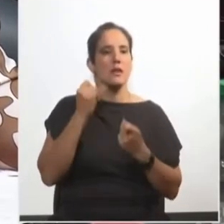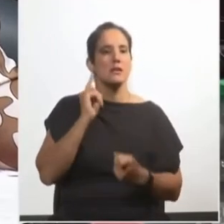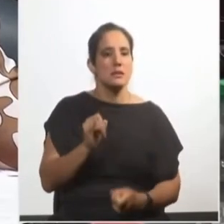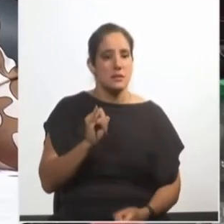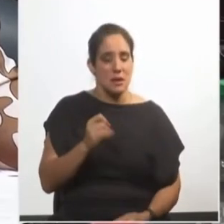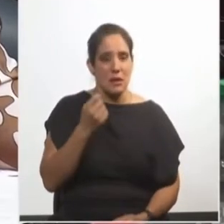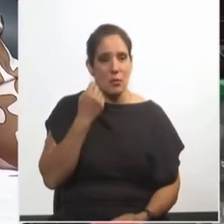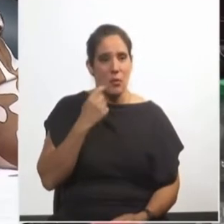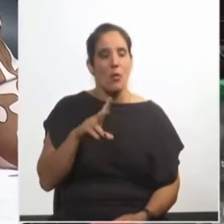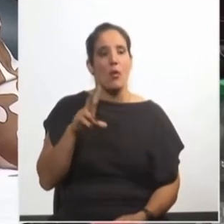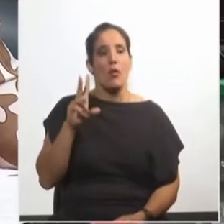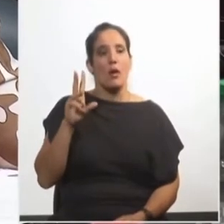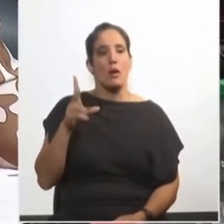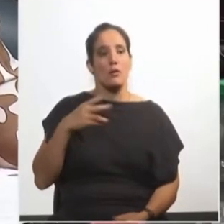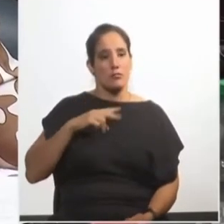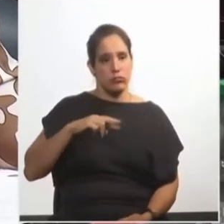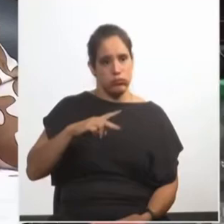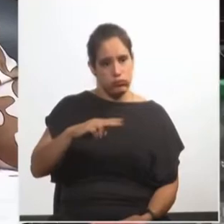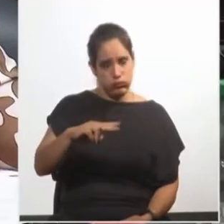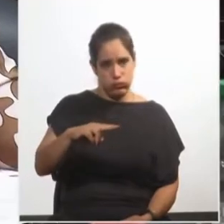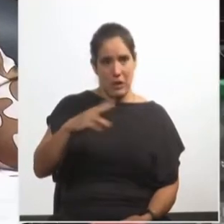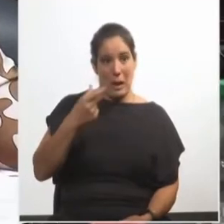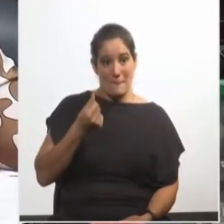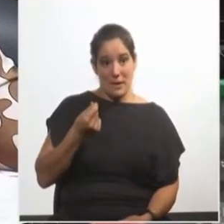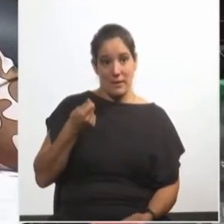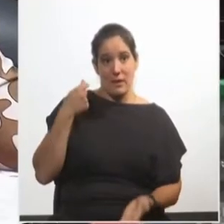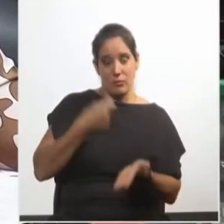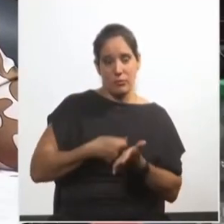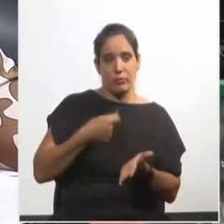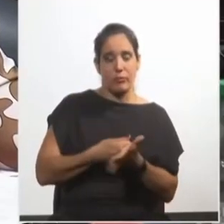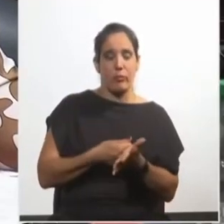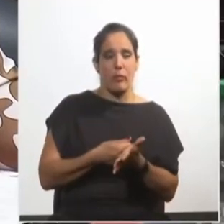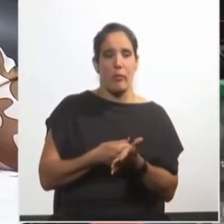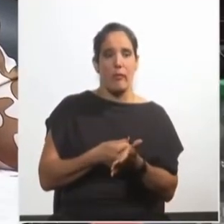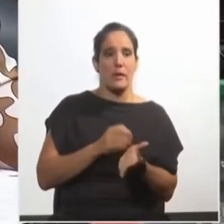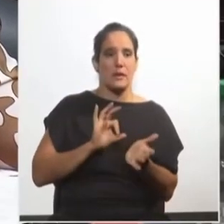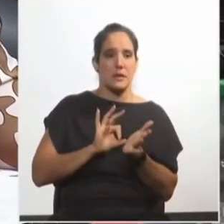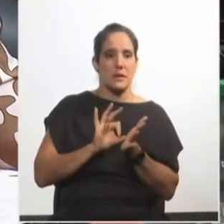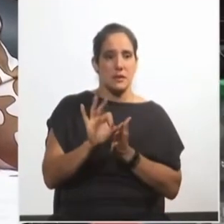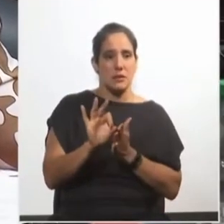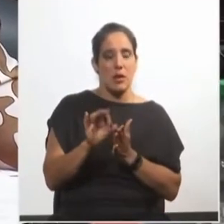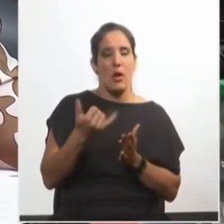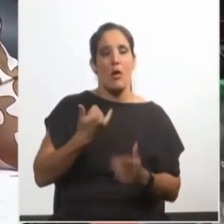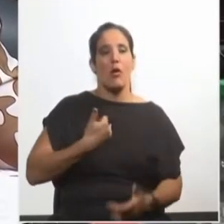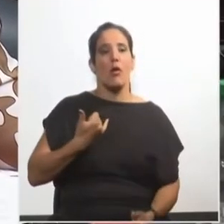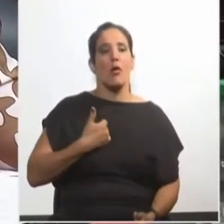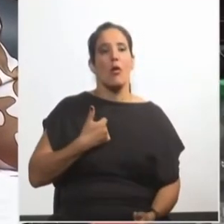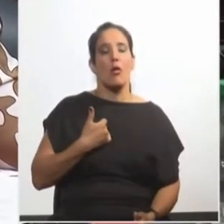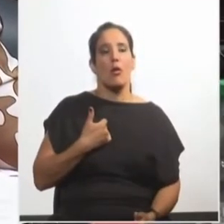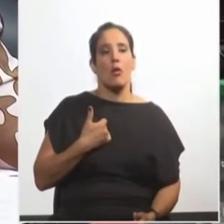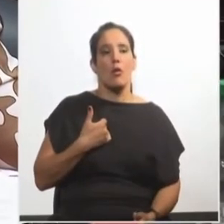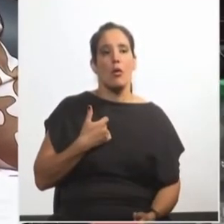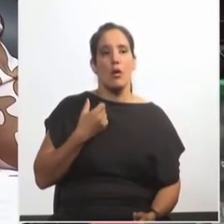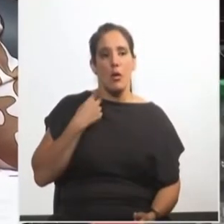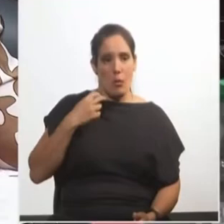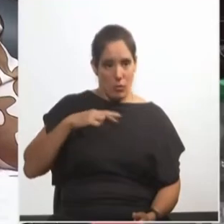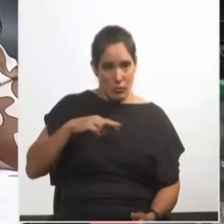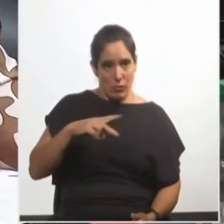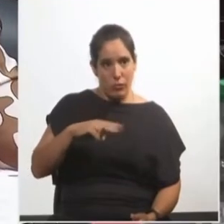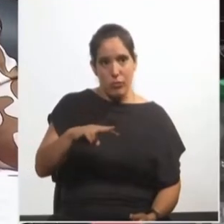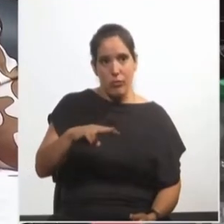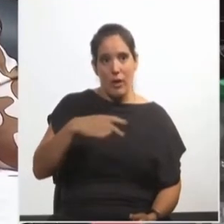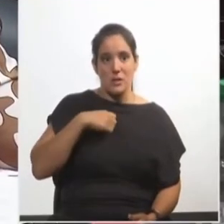tanto por razones de sostenibilidad financiera del sistema como por razones de